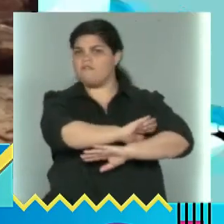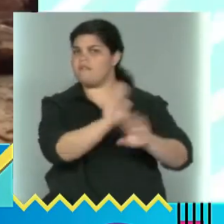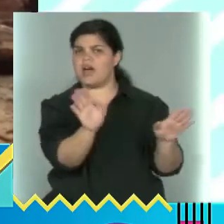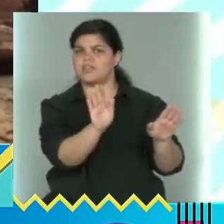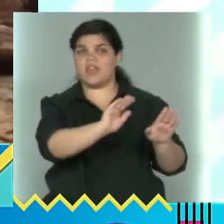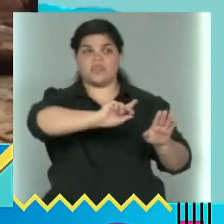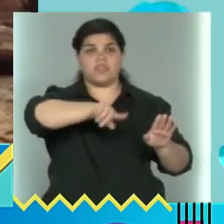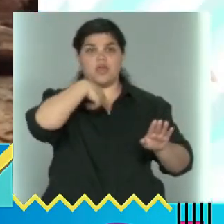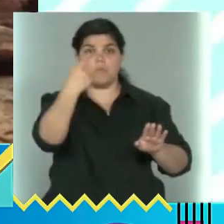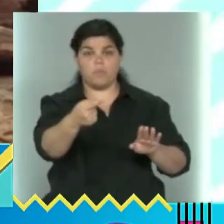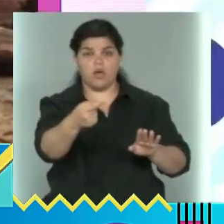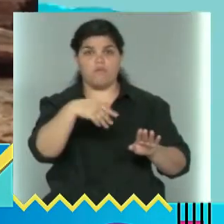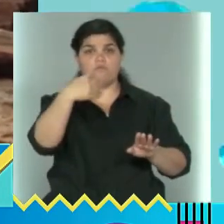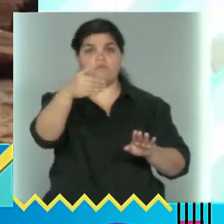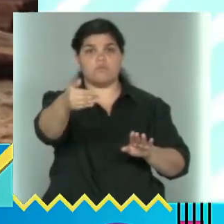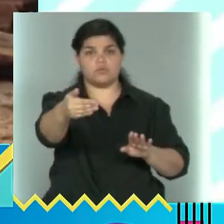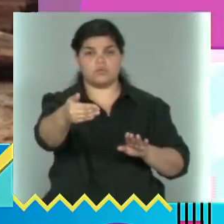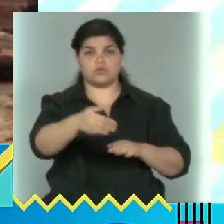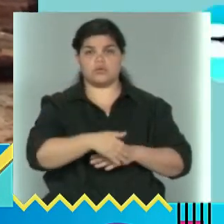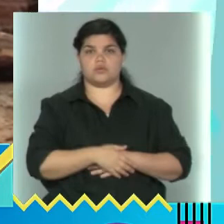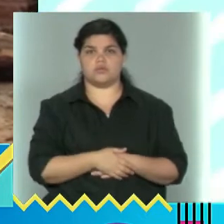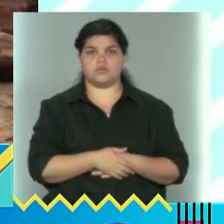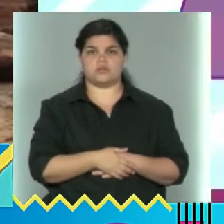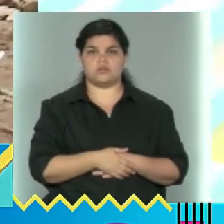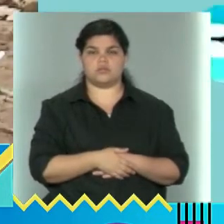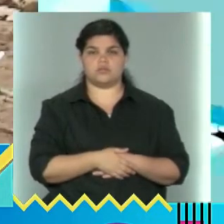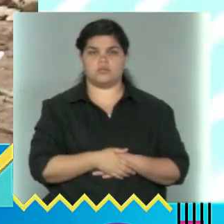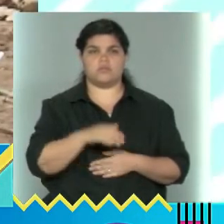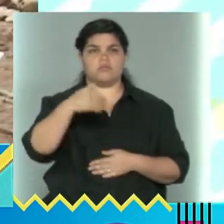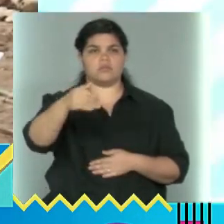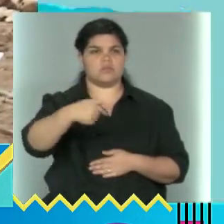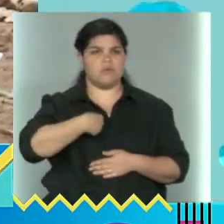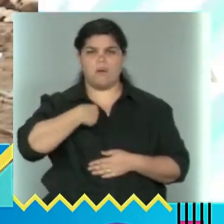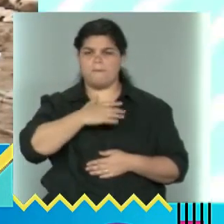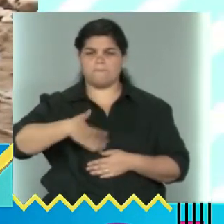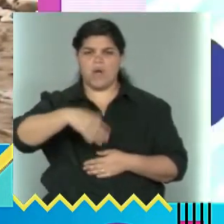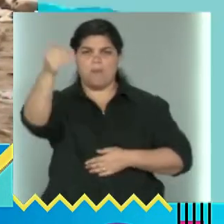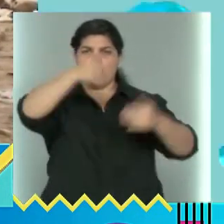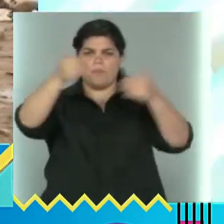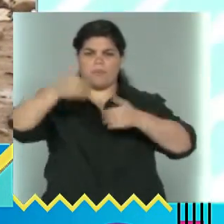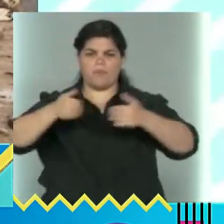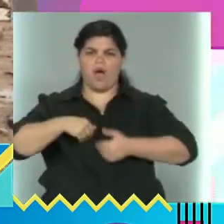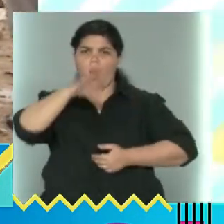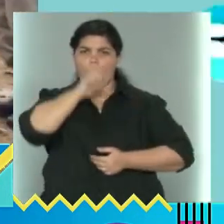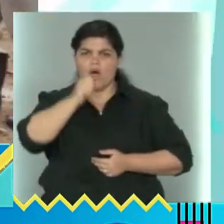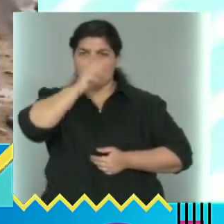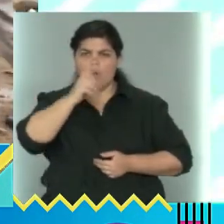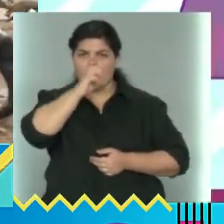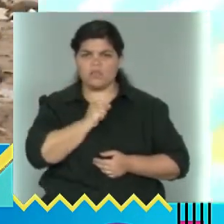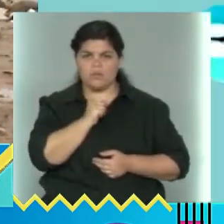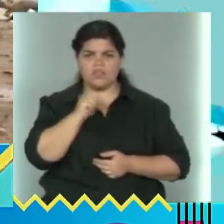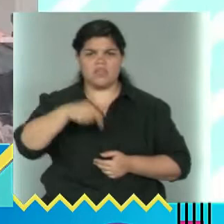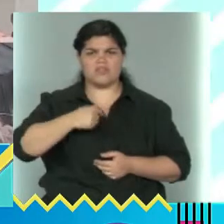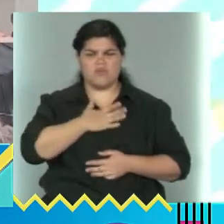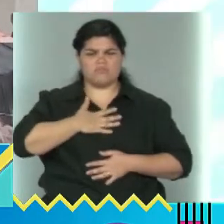le van a ocasionar un grado de malestar significativo al tener que estas familias,